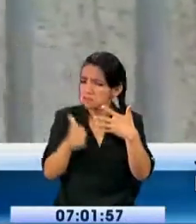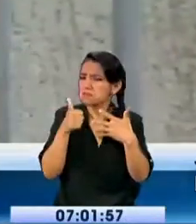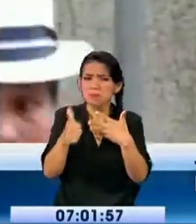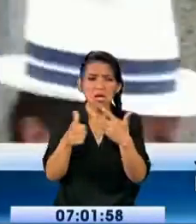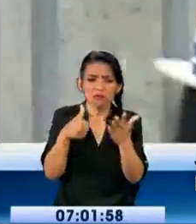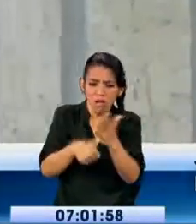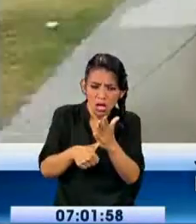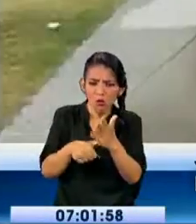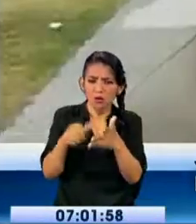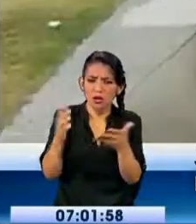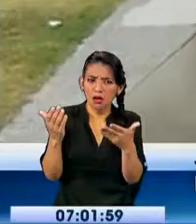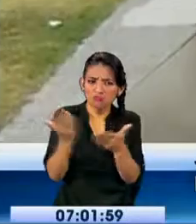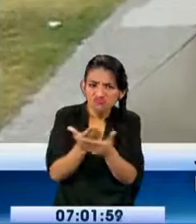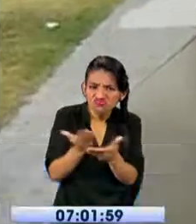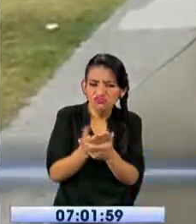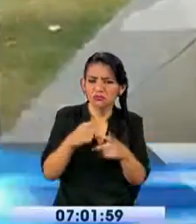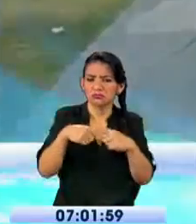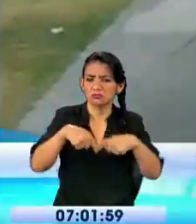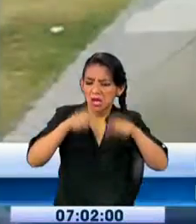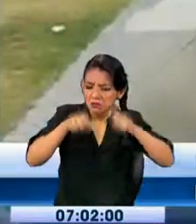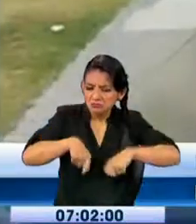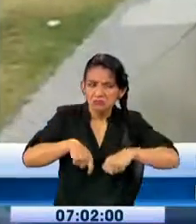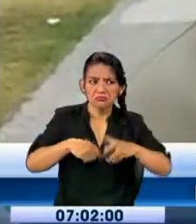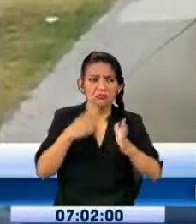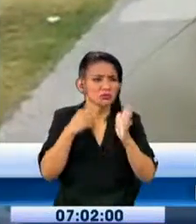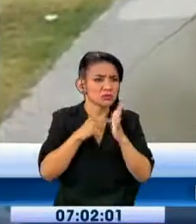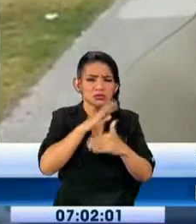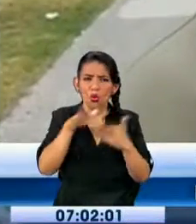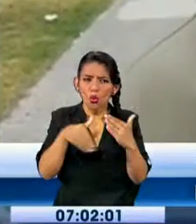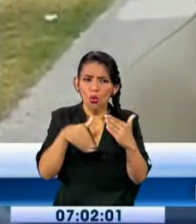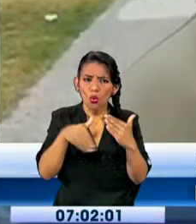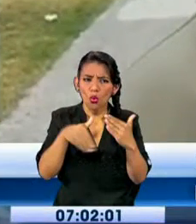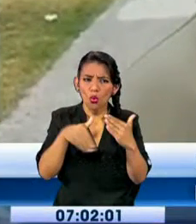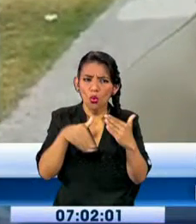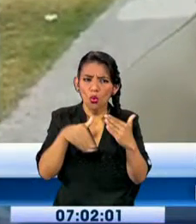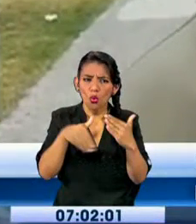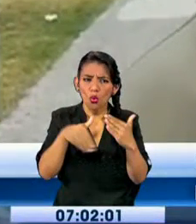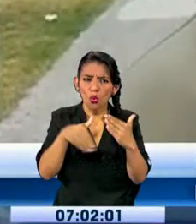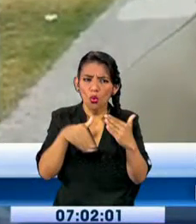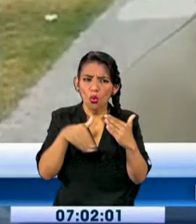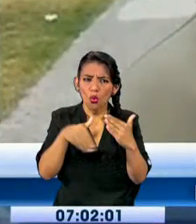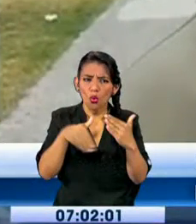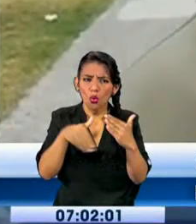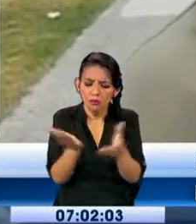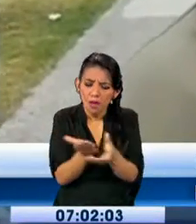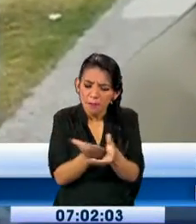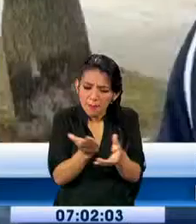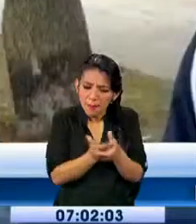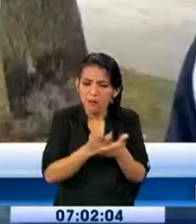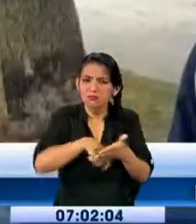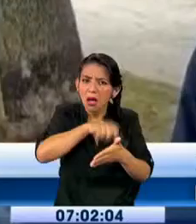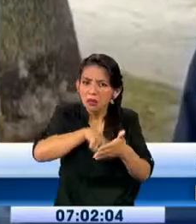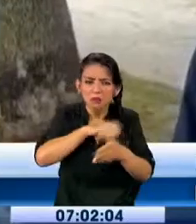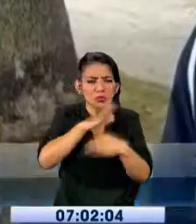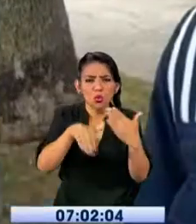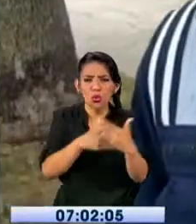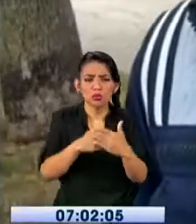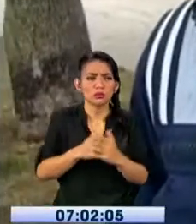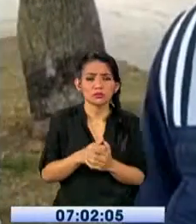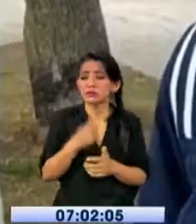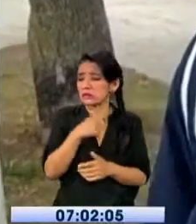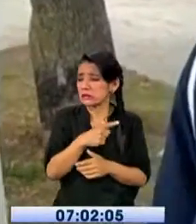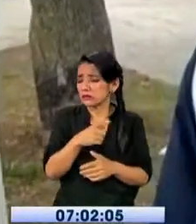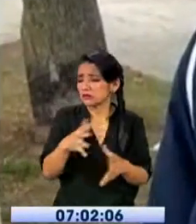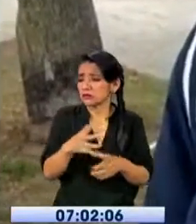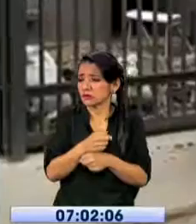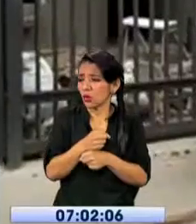regla. Contratos, el tema de material de trabajo, de accesorios de trabajo, todo eso consta en la carpeta que yo tengo aquí. Sí, estaba asegurado,